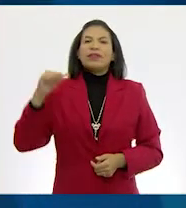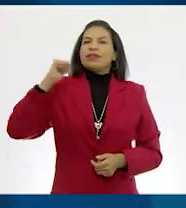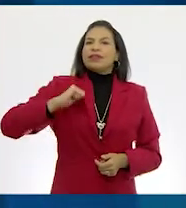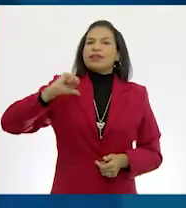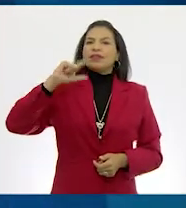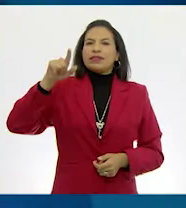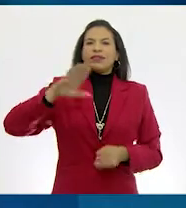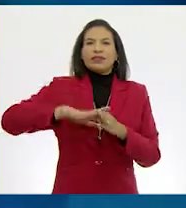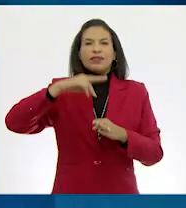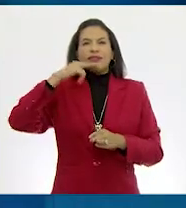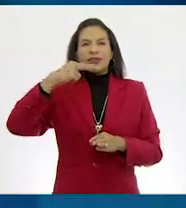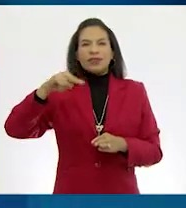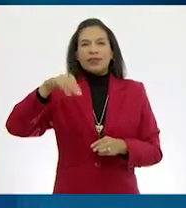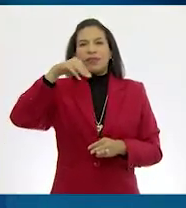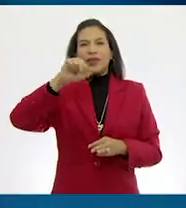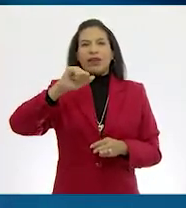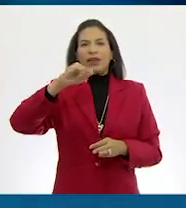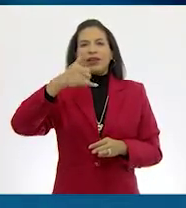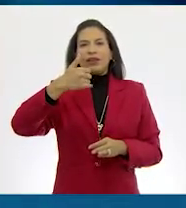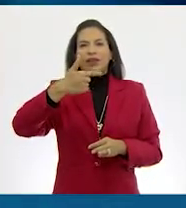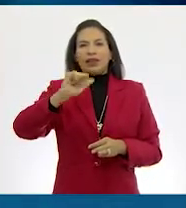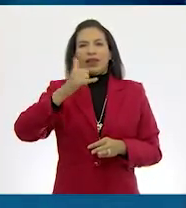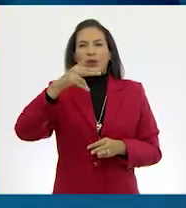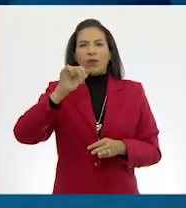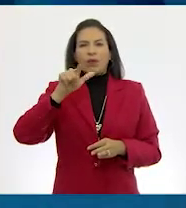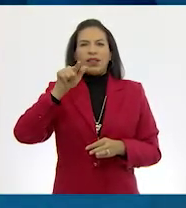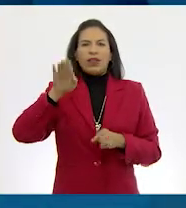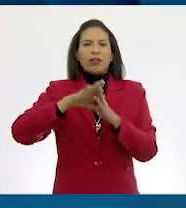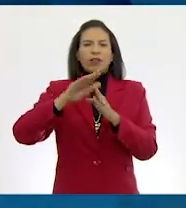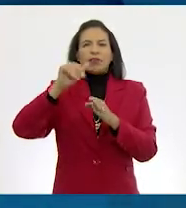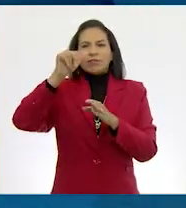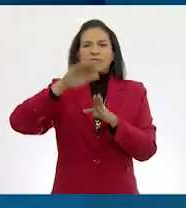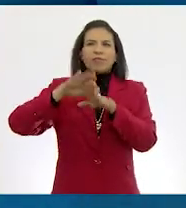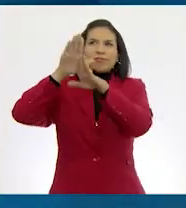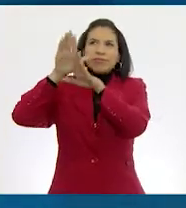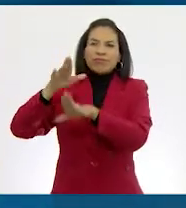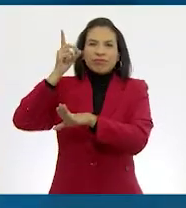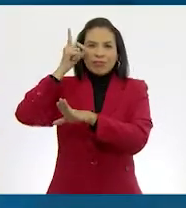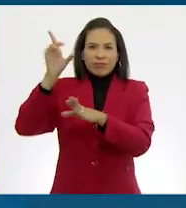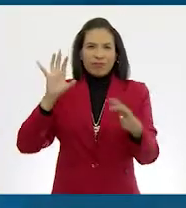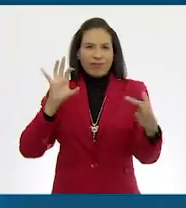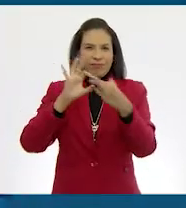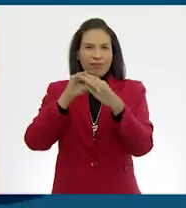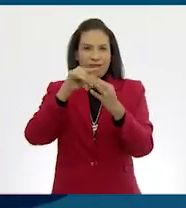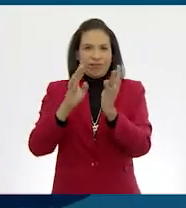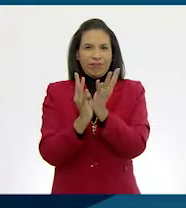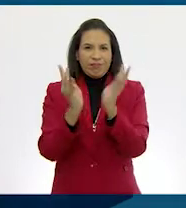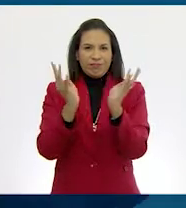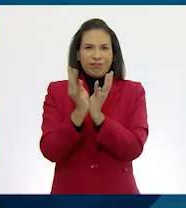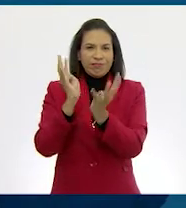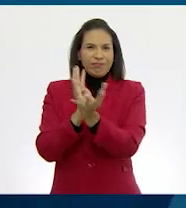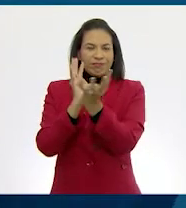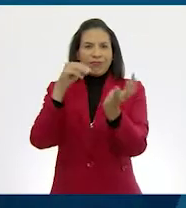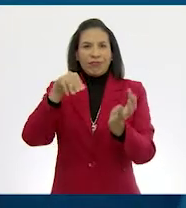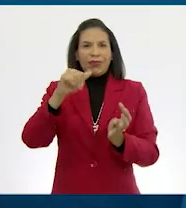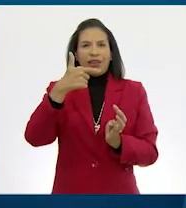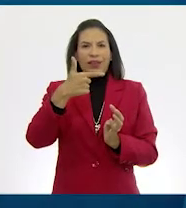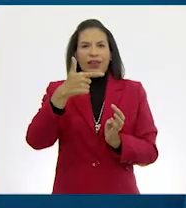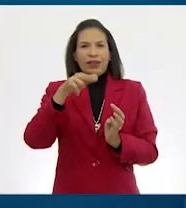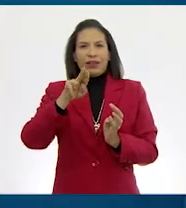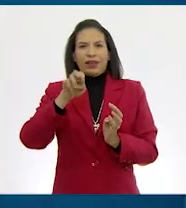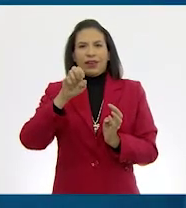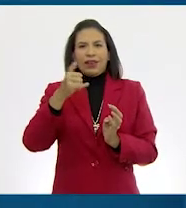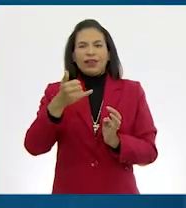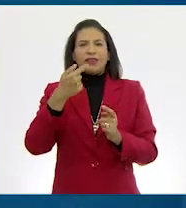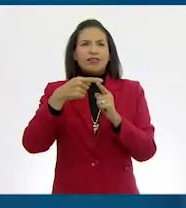nagua mayáhuel es la deidad prehispánica identificada con el maguey es representada con